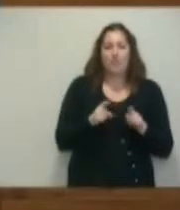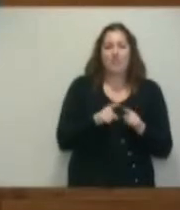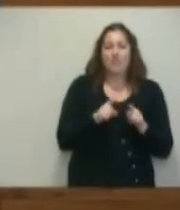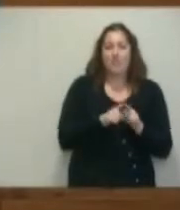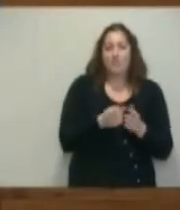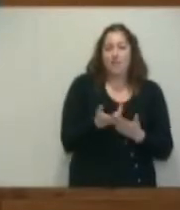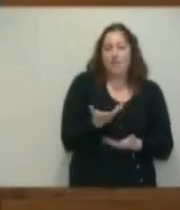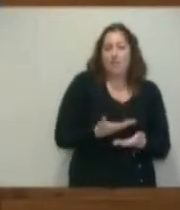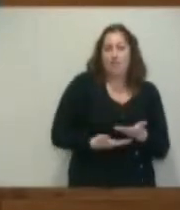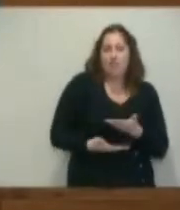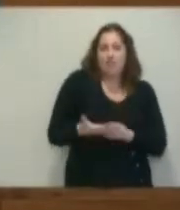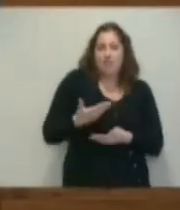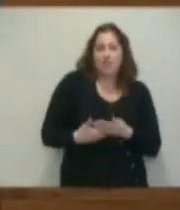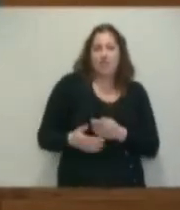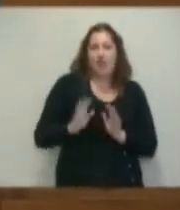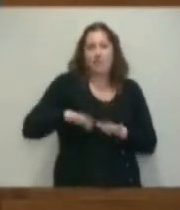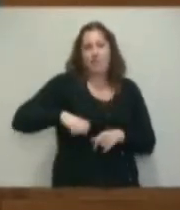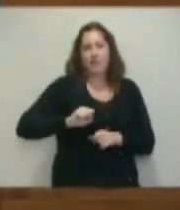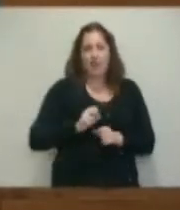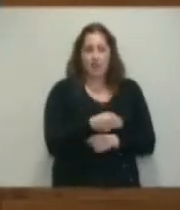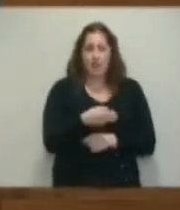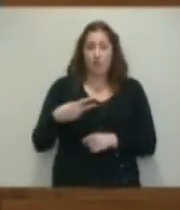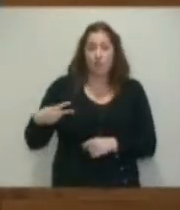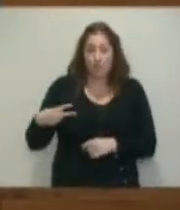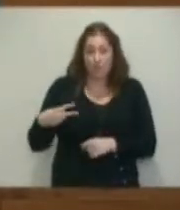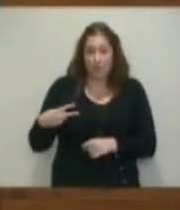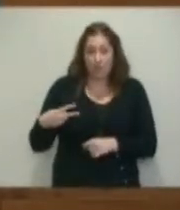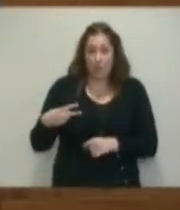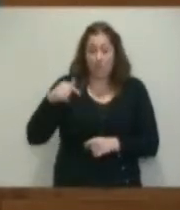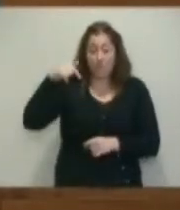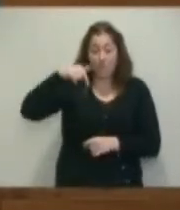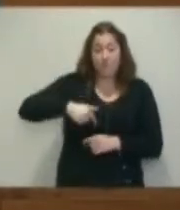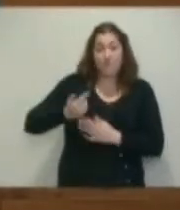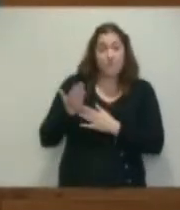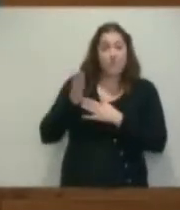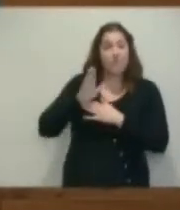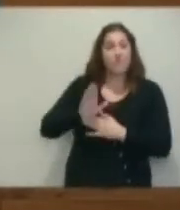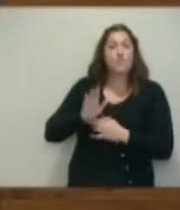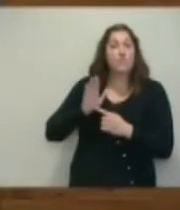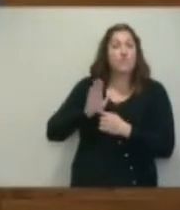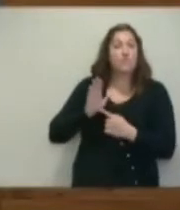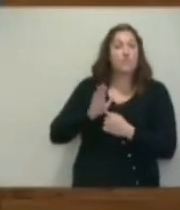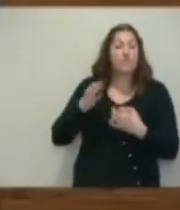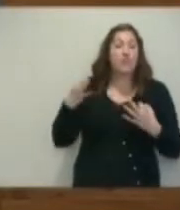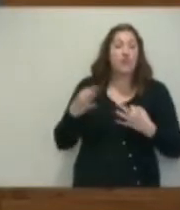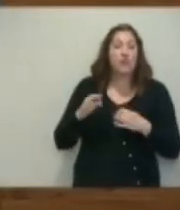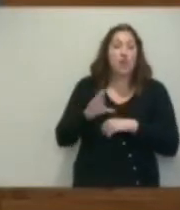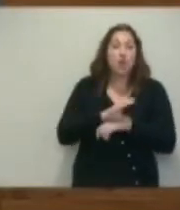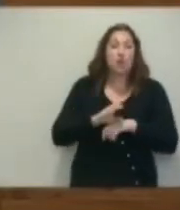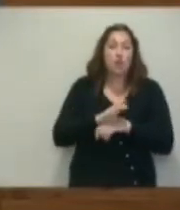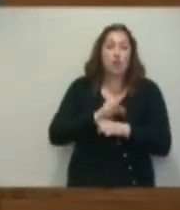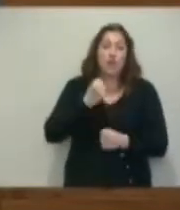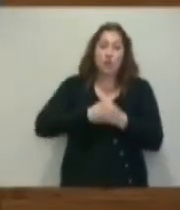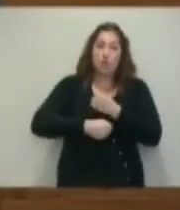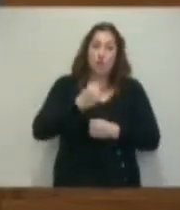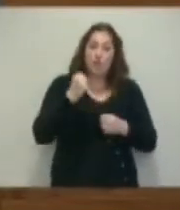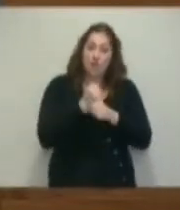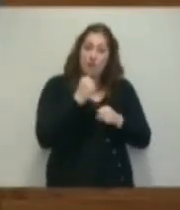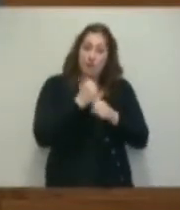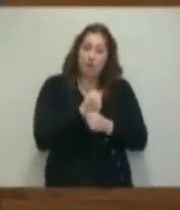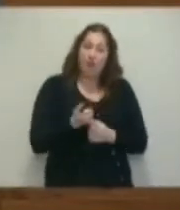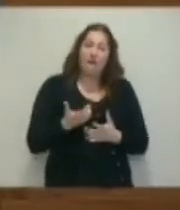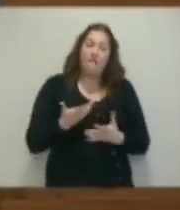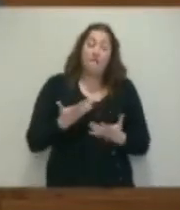resultado. Y hoy lo que se quiere traer con esta mención es culpabilizar al consejero de Economía y Empleo del fracaso de la gestión de estos